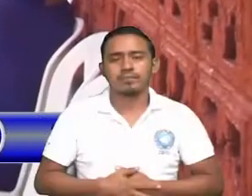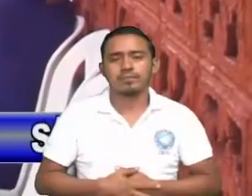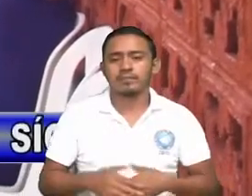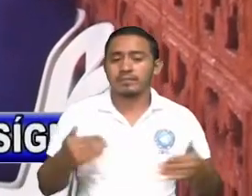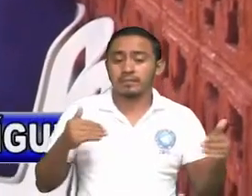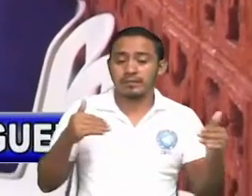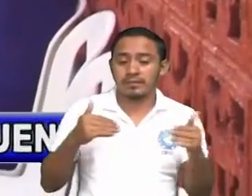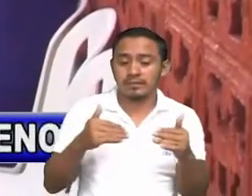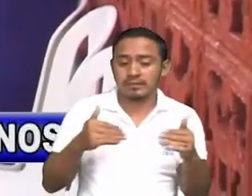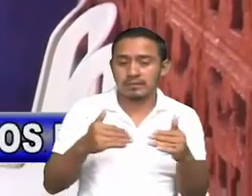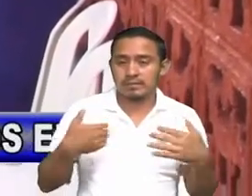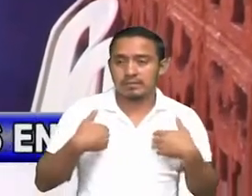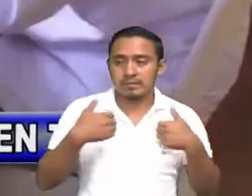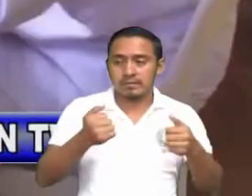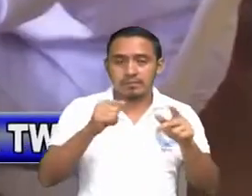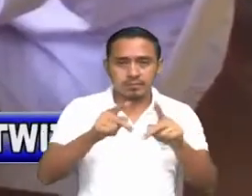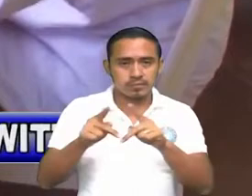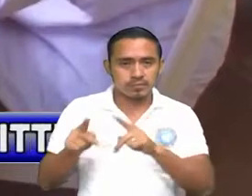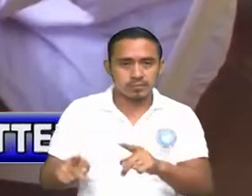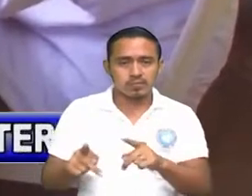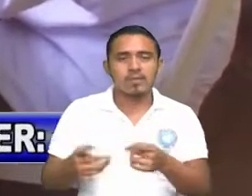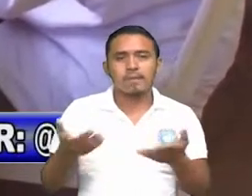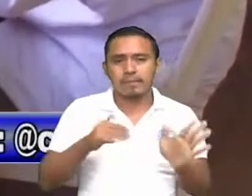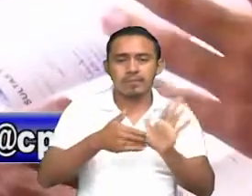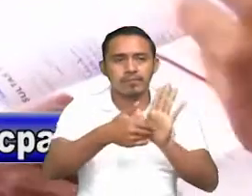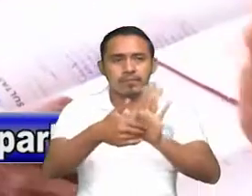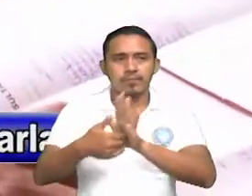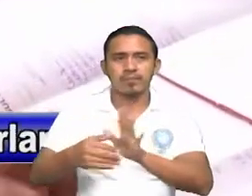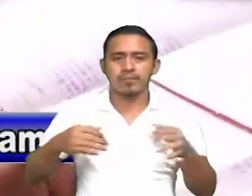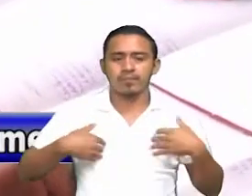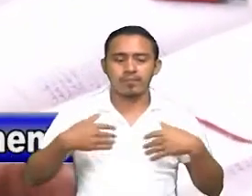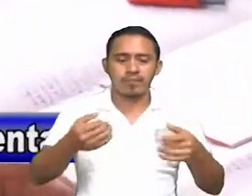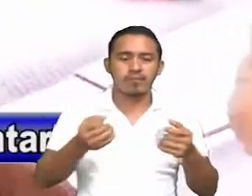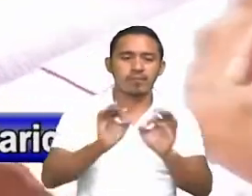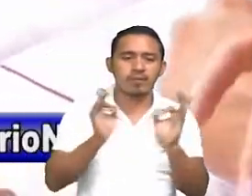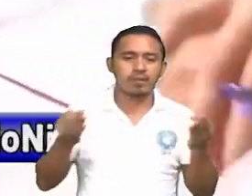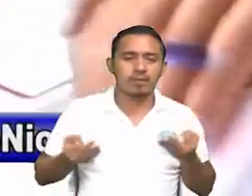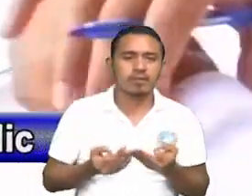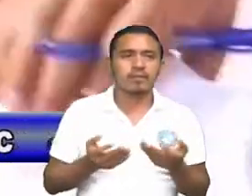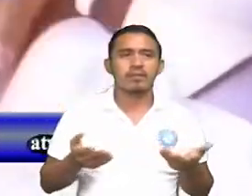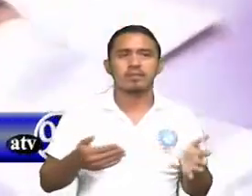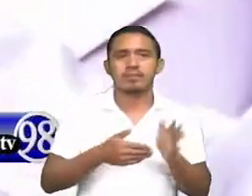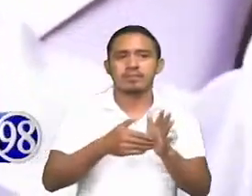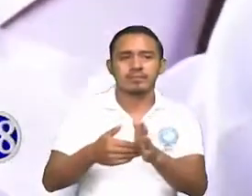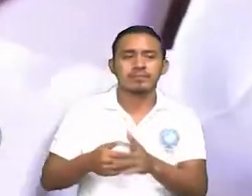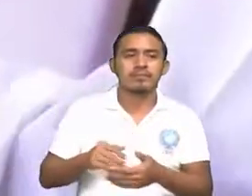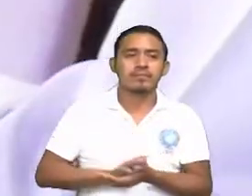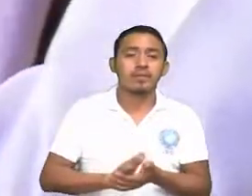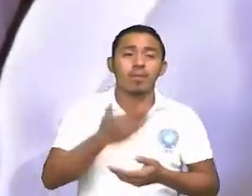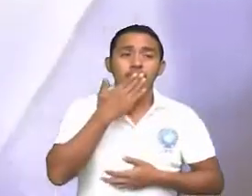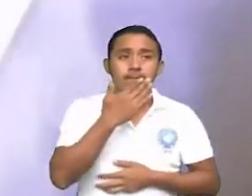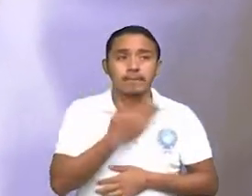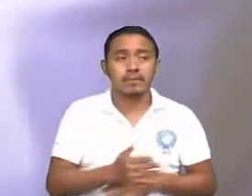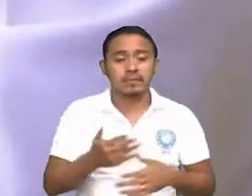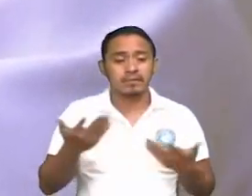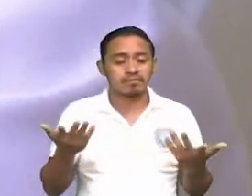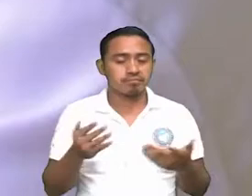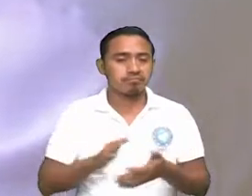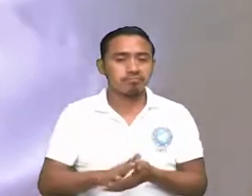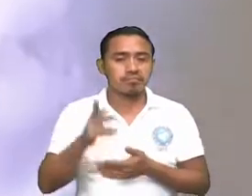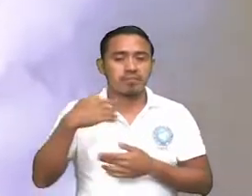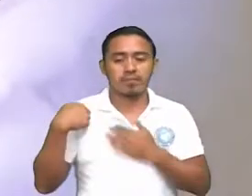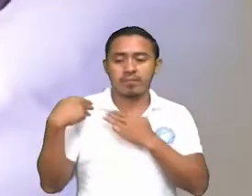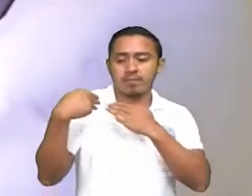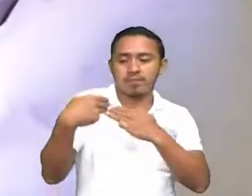Acercar salud a la población forma parte del modelo de salud familiar y comunitaria. Dar servicios médicos con calidad y calidez es la misión